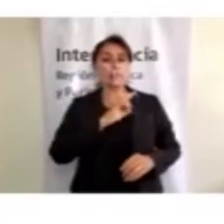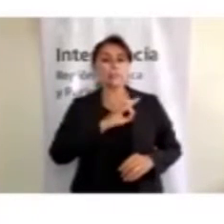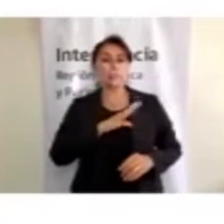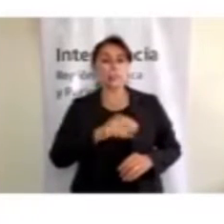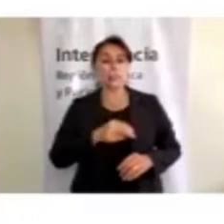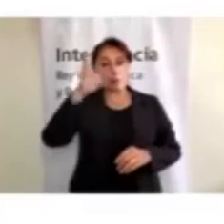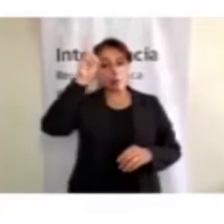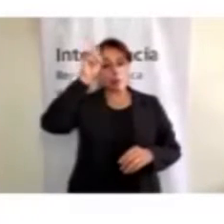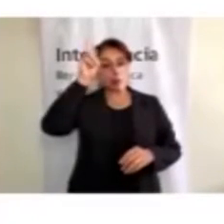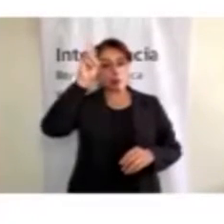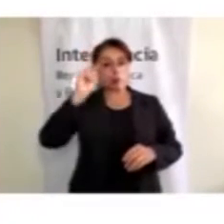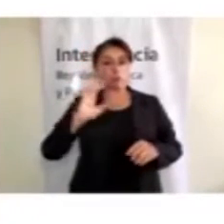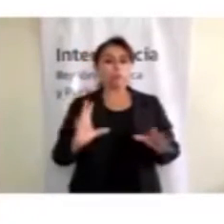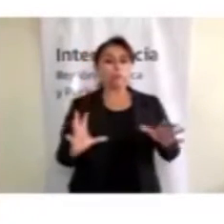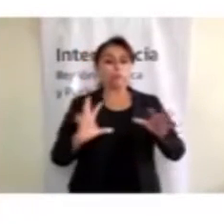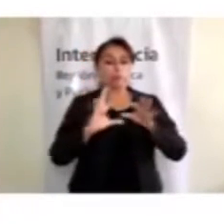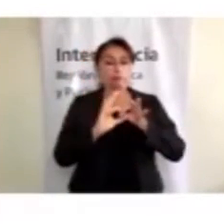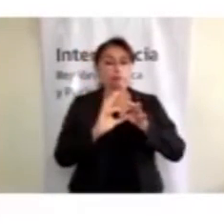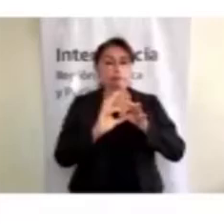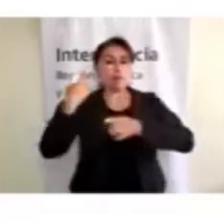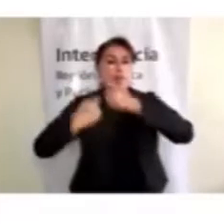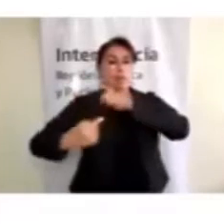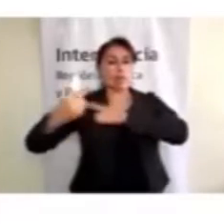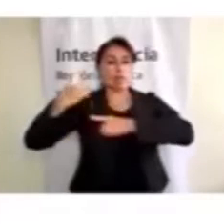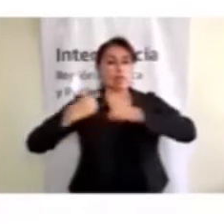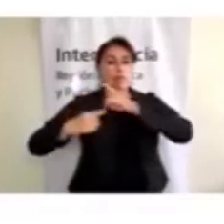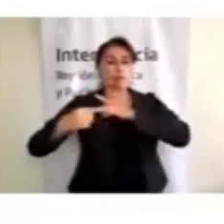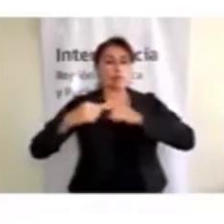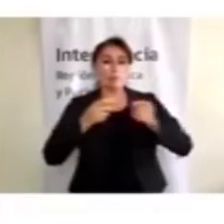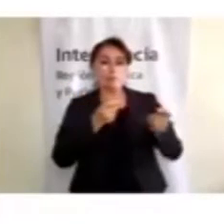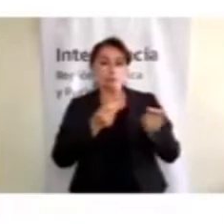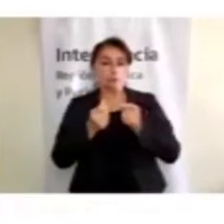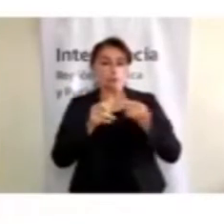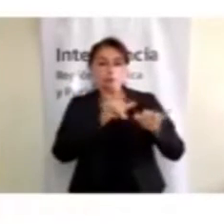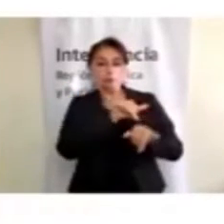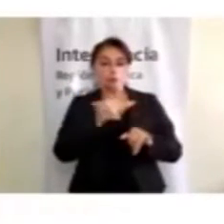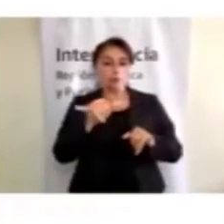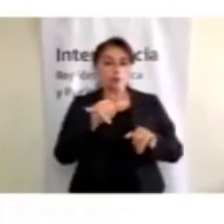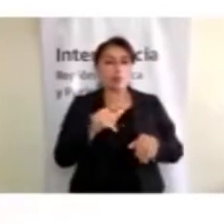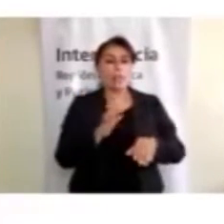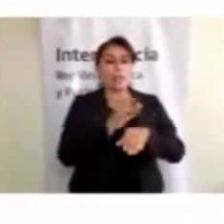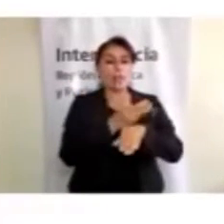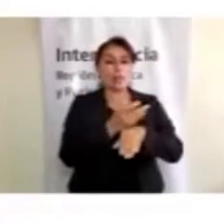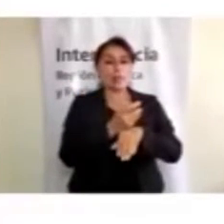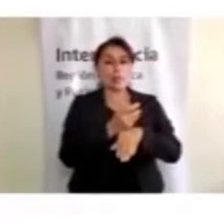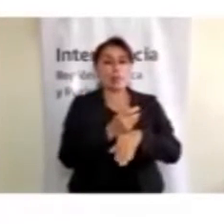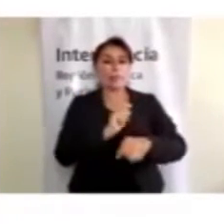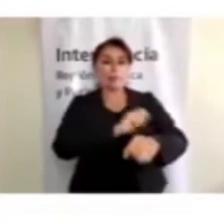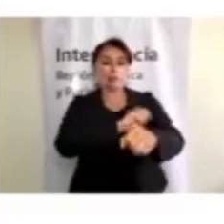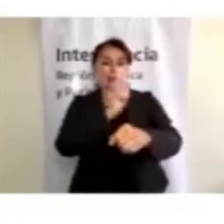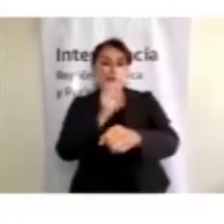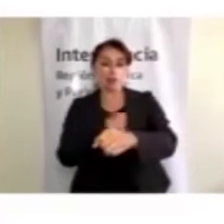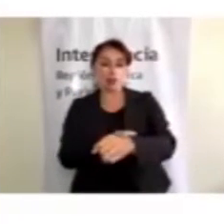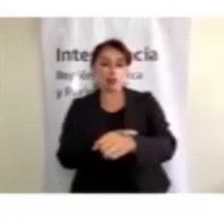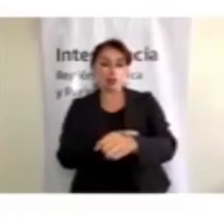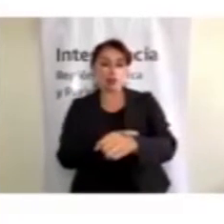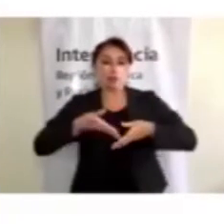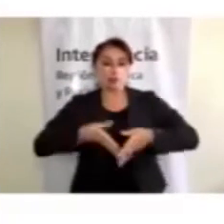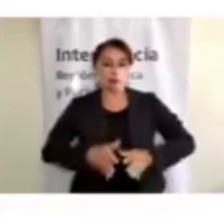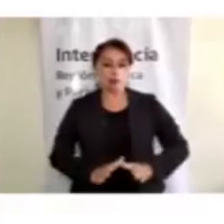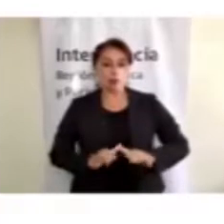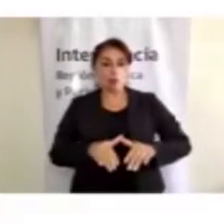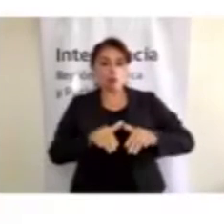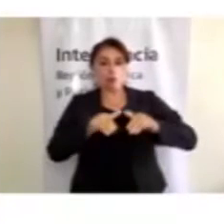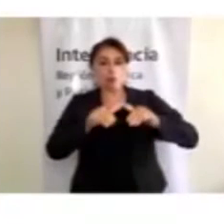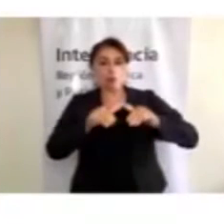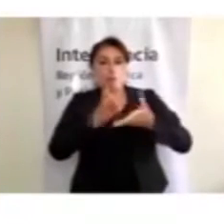historias comunes, no solo porque Arica y Tacna son ciudades hermanas que nacieron y crecieron juntas, sino